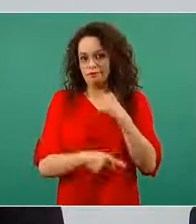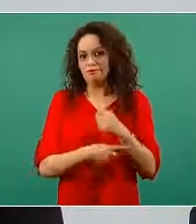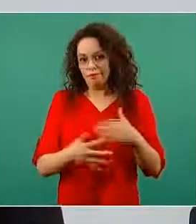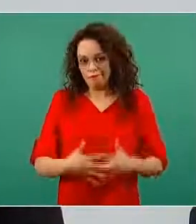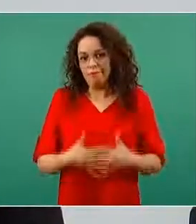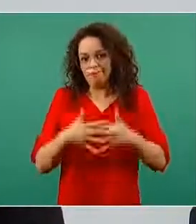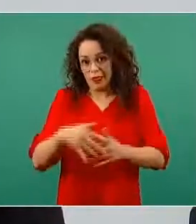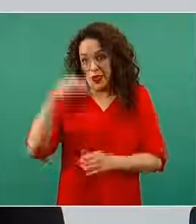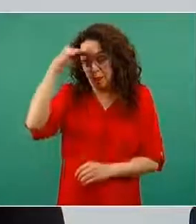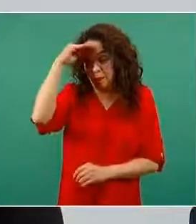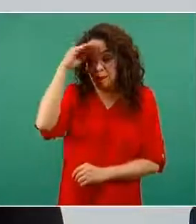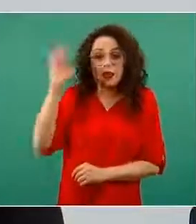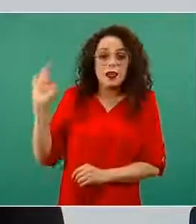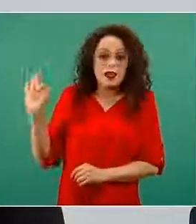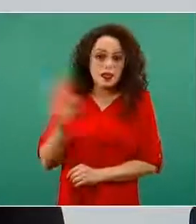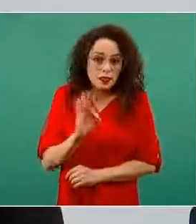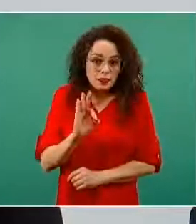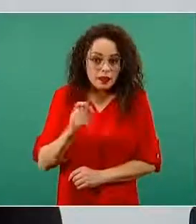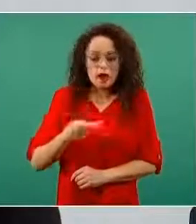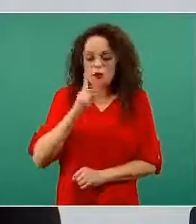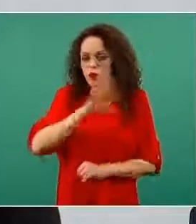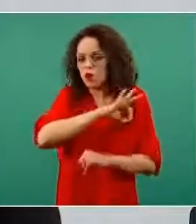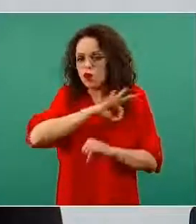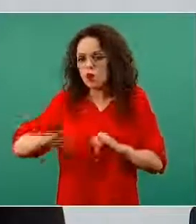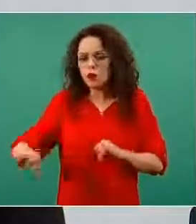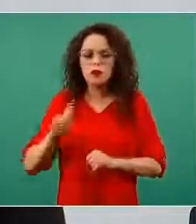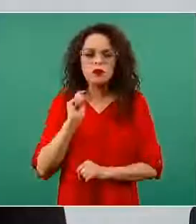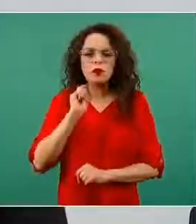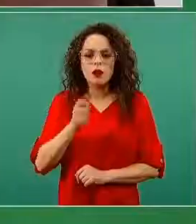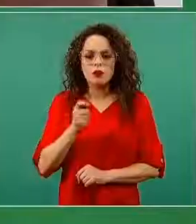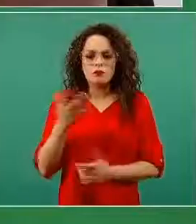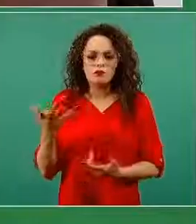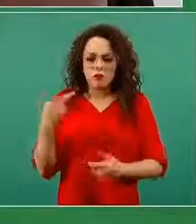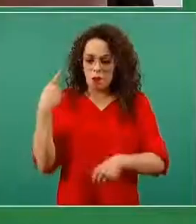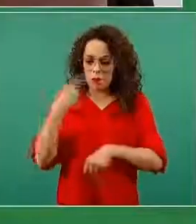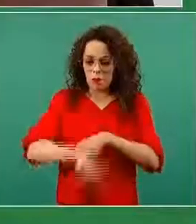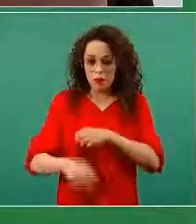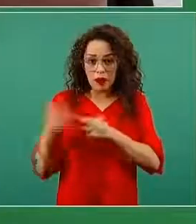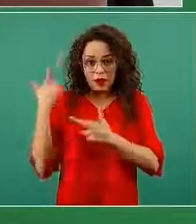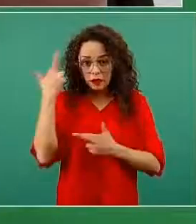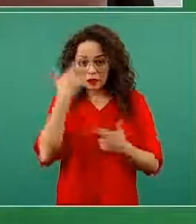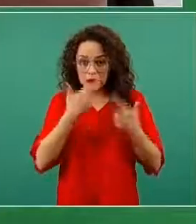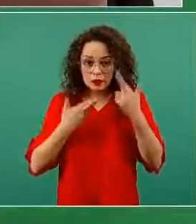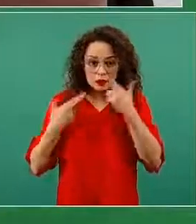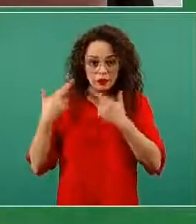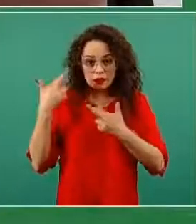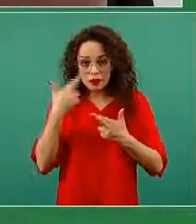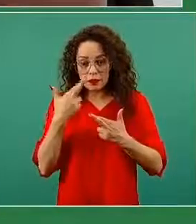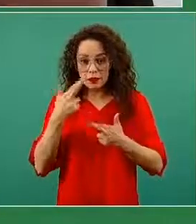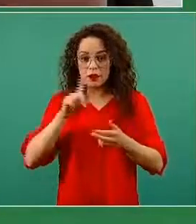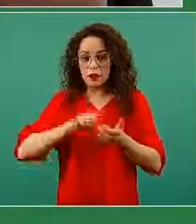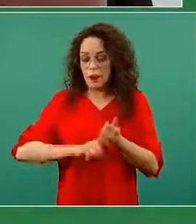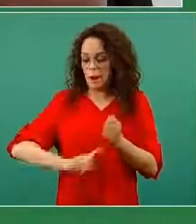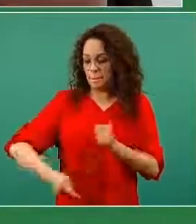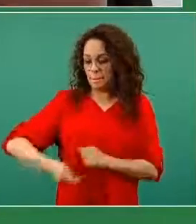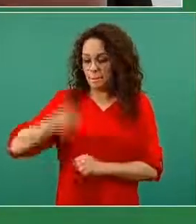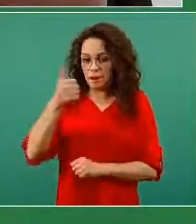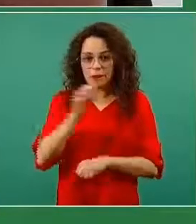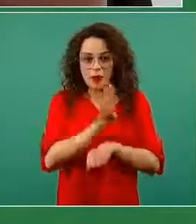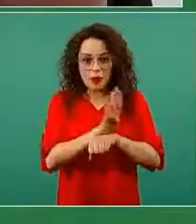embarazada, y finalmente en un análisis de riesgo-beneficio, tomando el principio